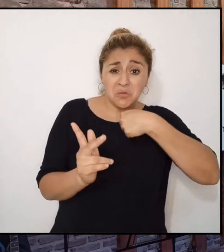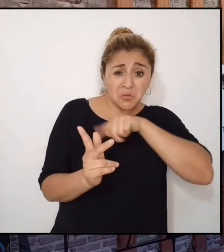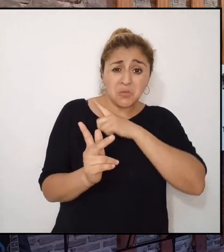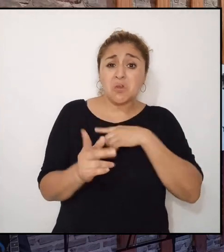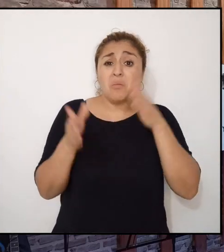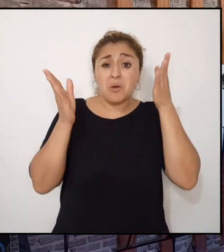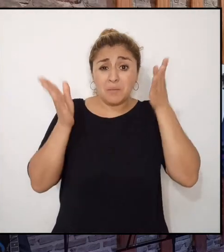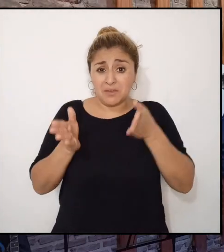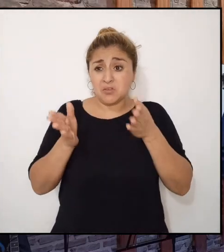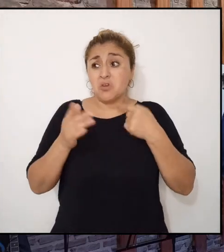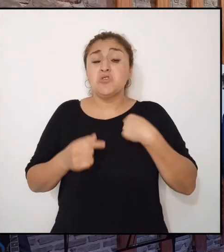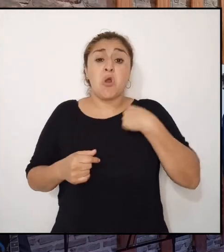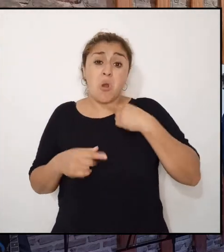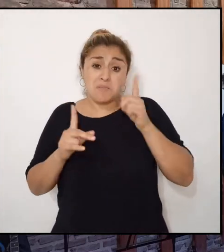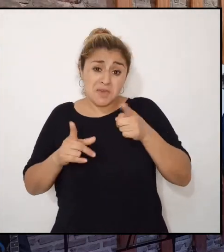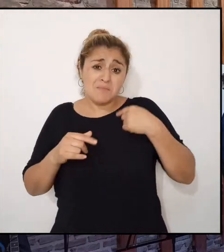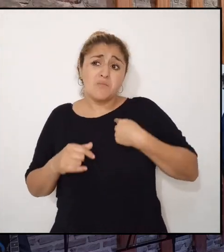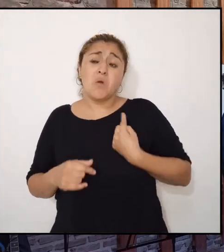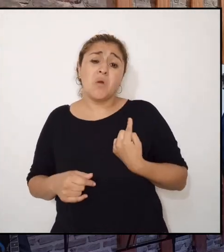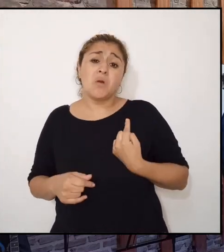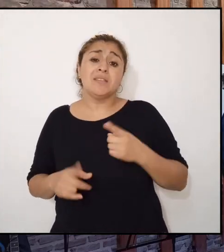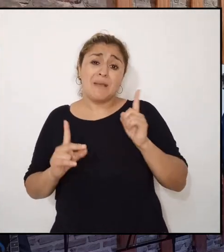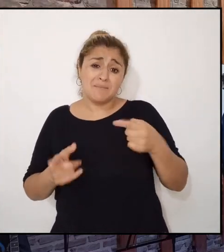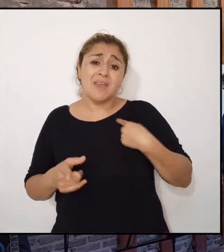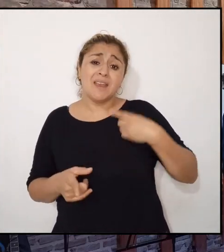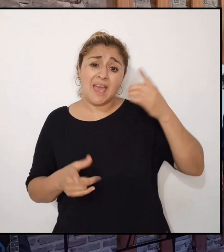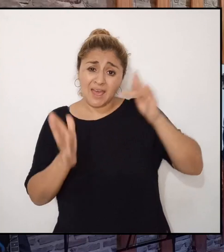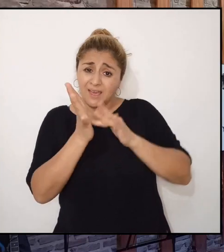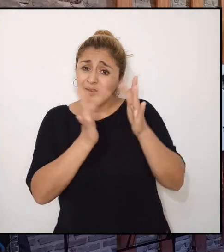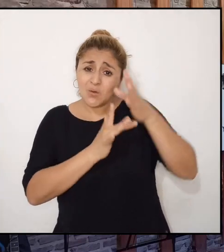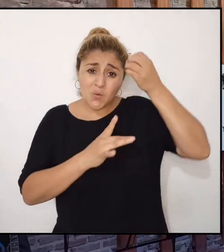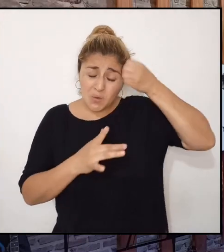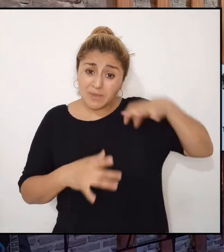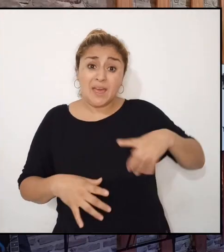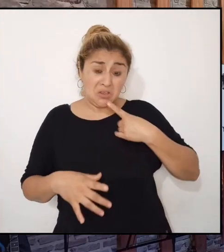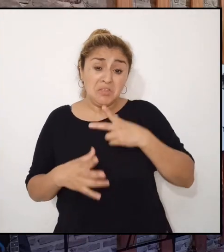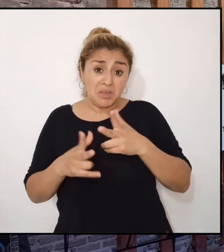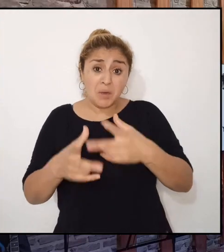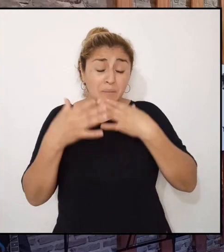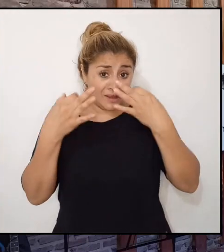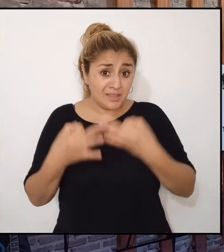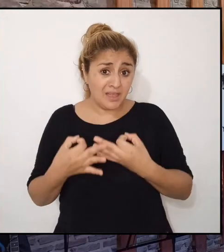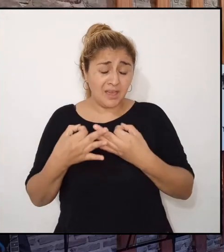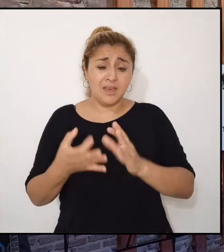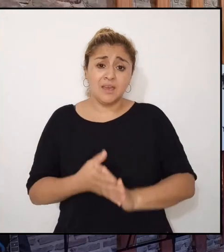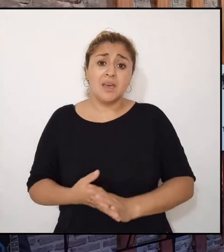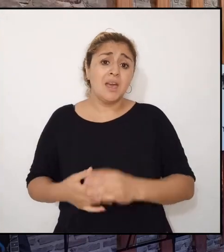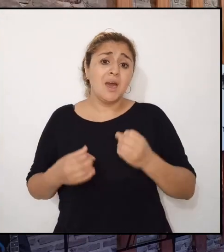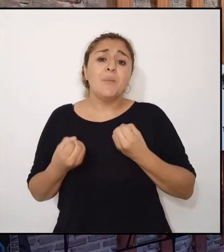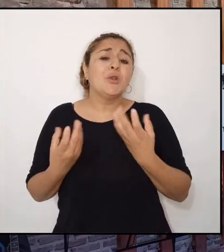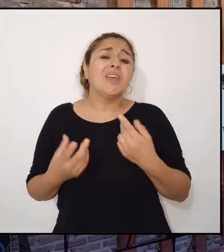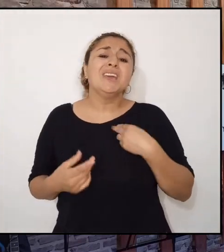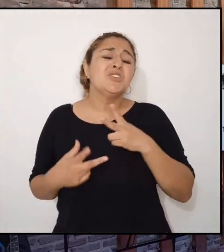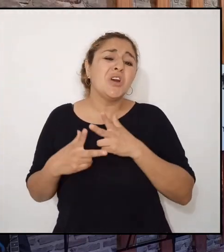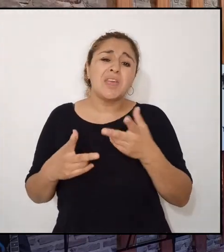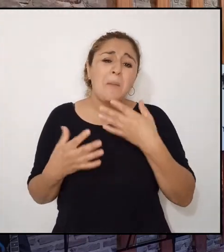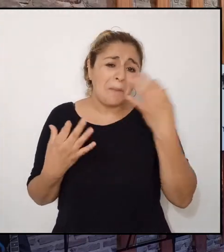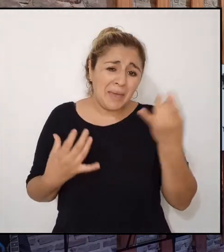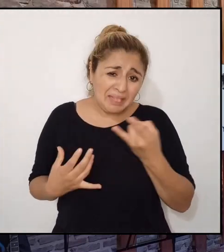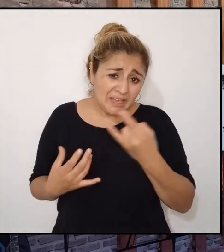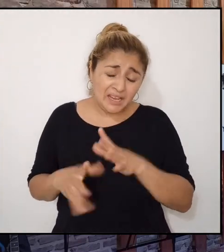me olvidé a Jesús. Y es real, es genuino. ¿Por qué mentiría?